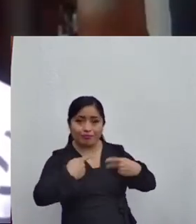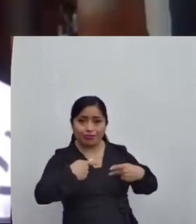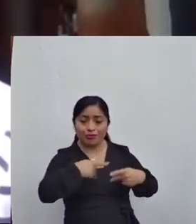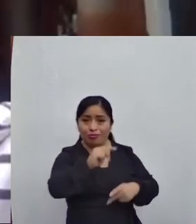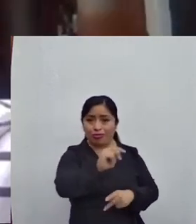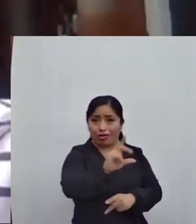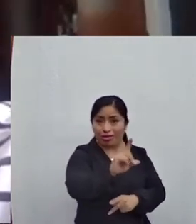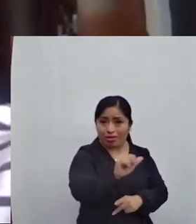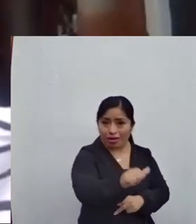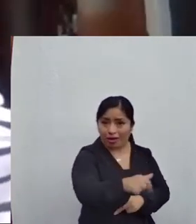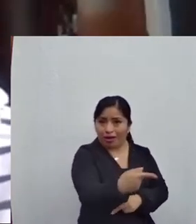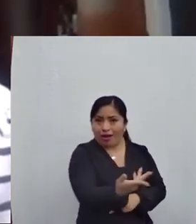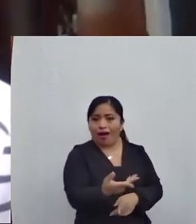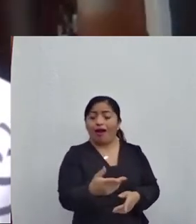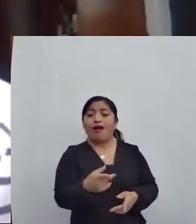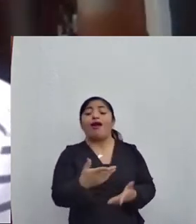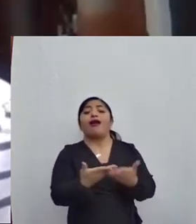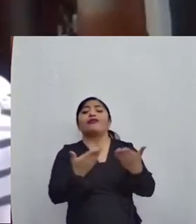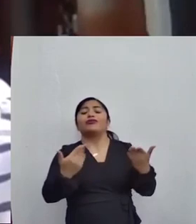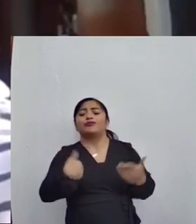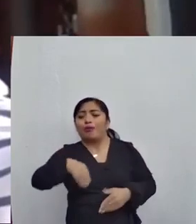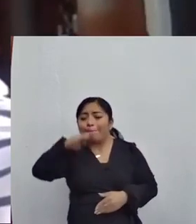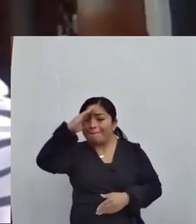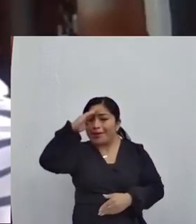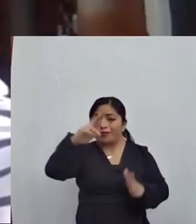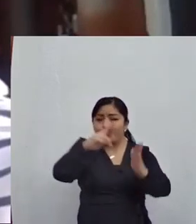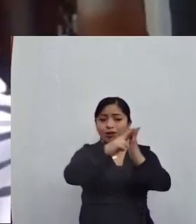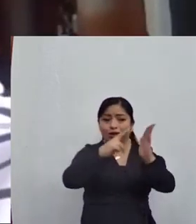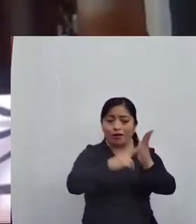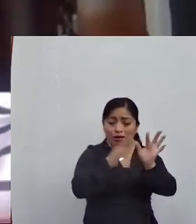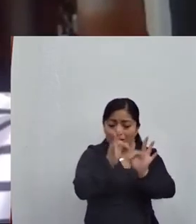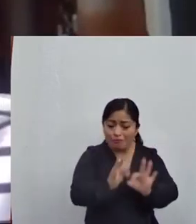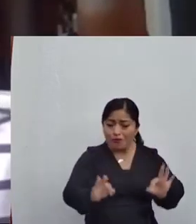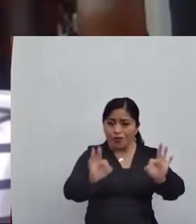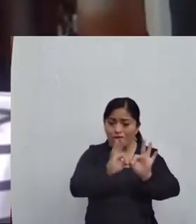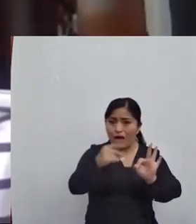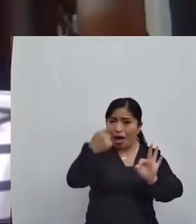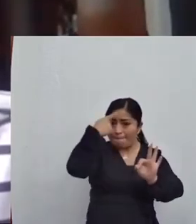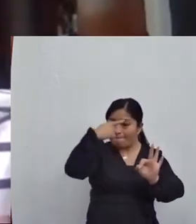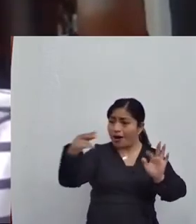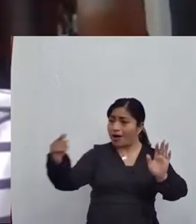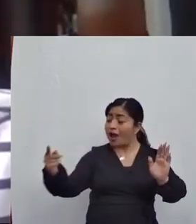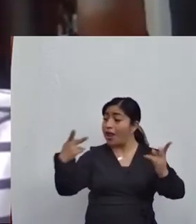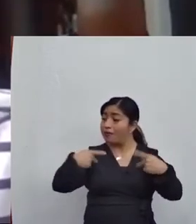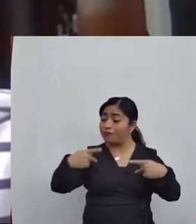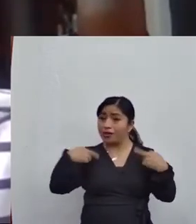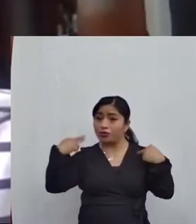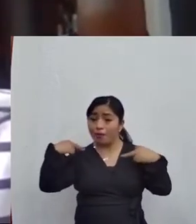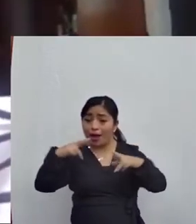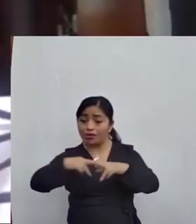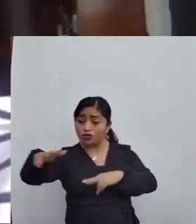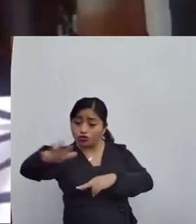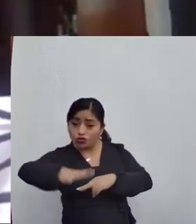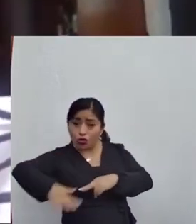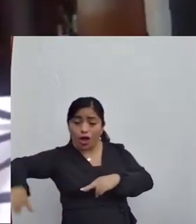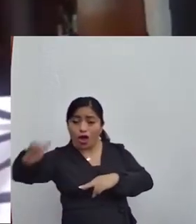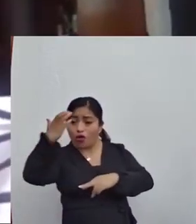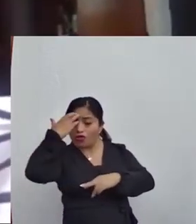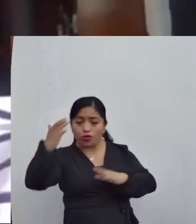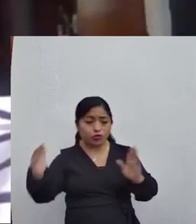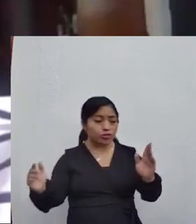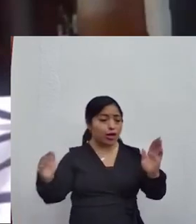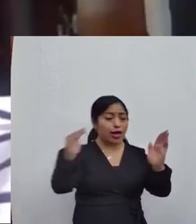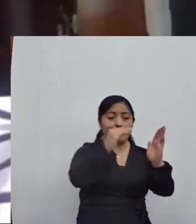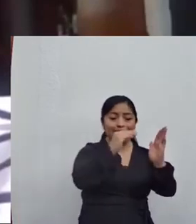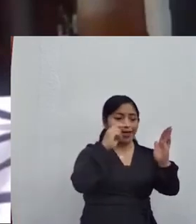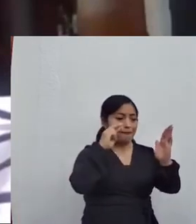un reglamento para estas leyes, para que esos reglamentos sí existan, las personas los conozcamos y las maestras puedan decir, ok, esta es la